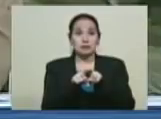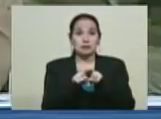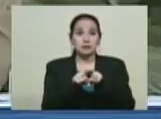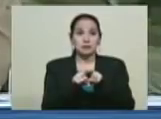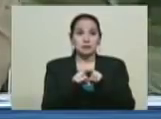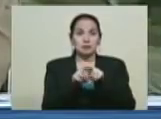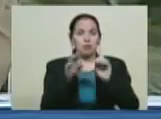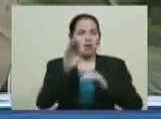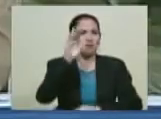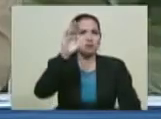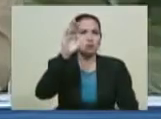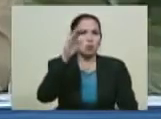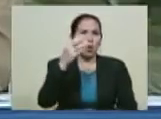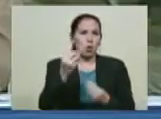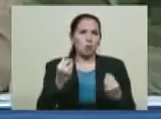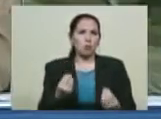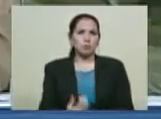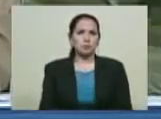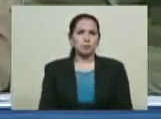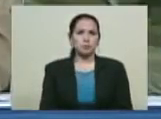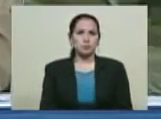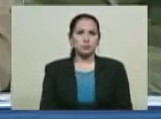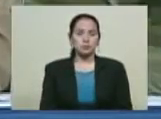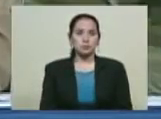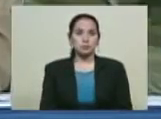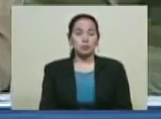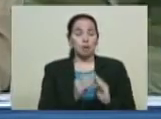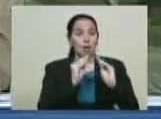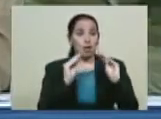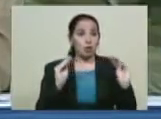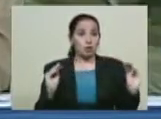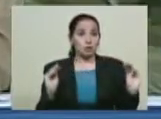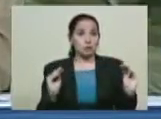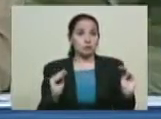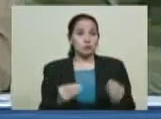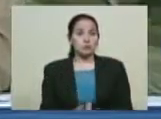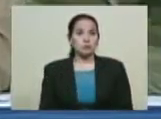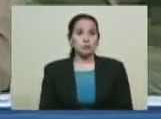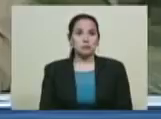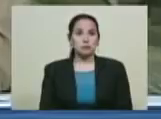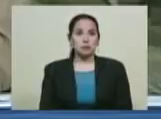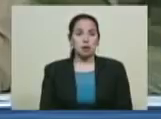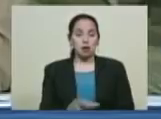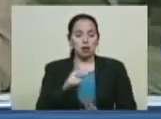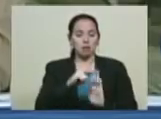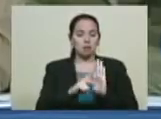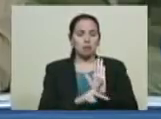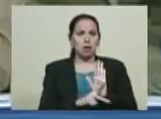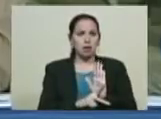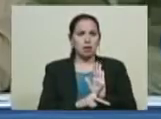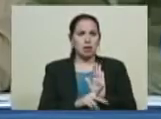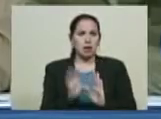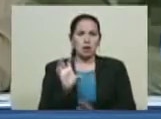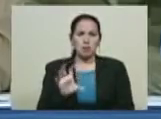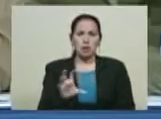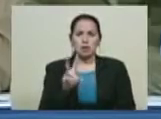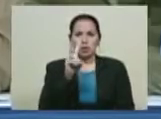para el futuro que anuncio en el Plan de la Patria